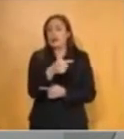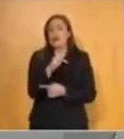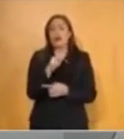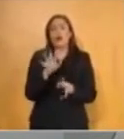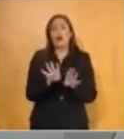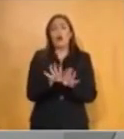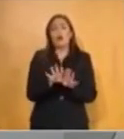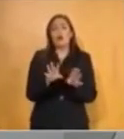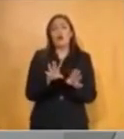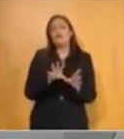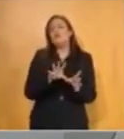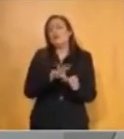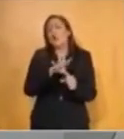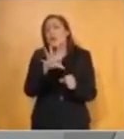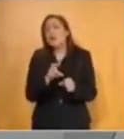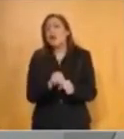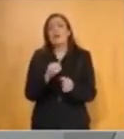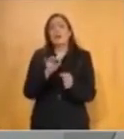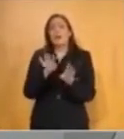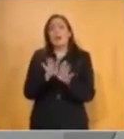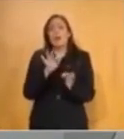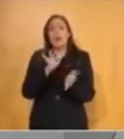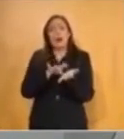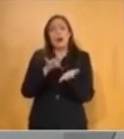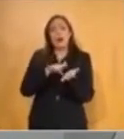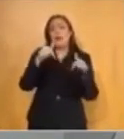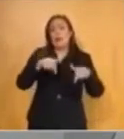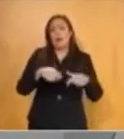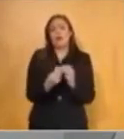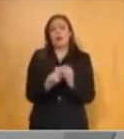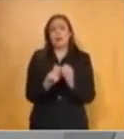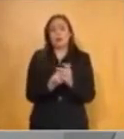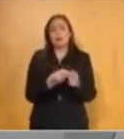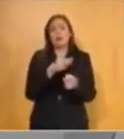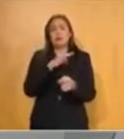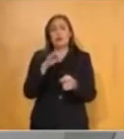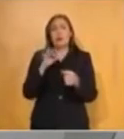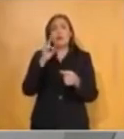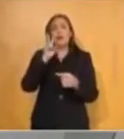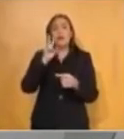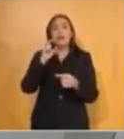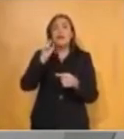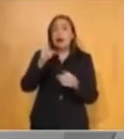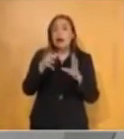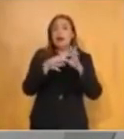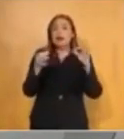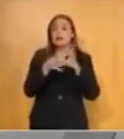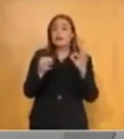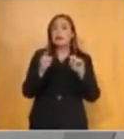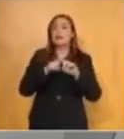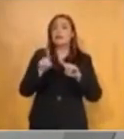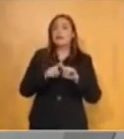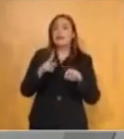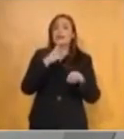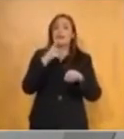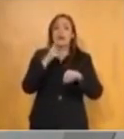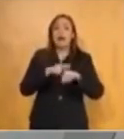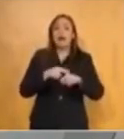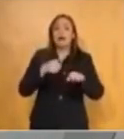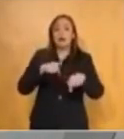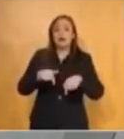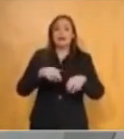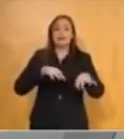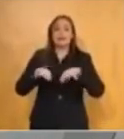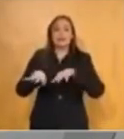un apoyo. ¿Por qué? Porque de esta manera tú vas a estar entendiendo las explicaciones del vocabulario que se debe estar